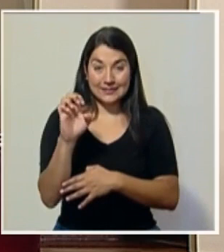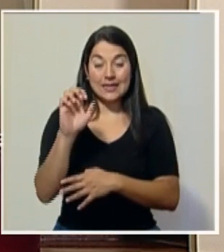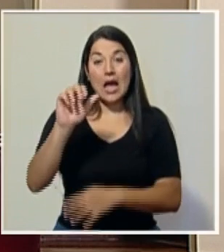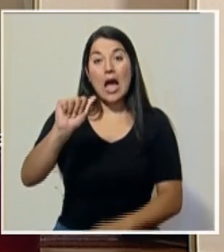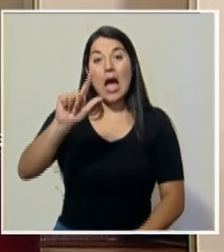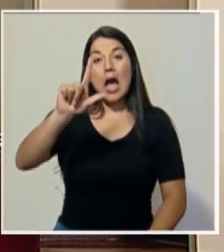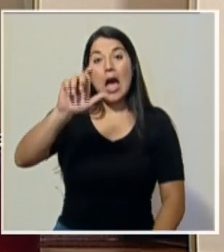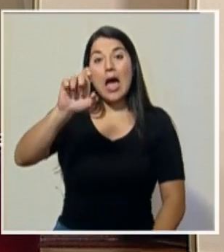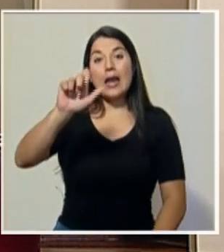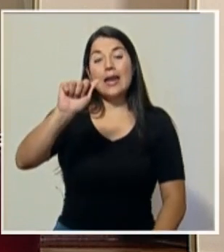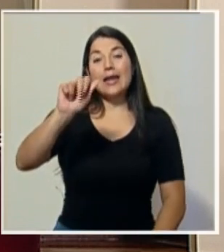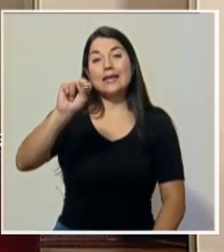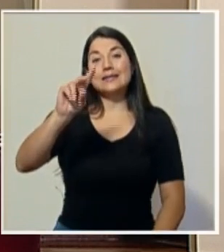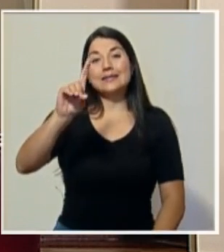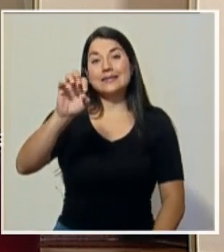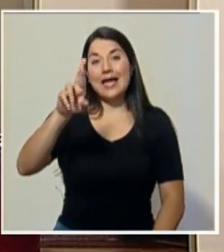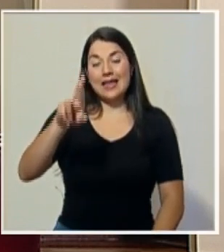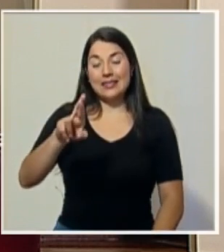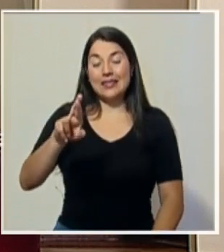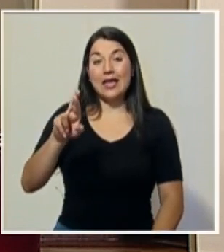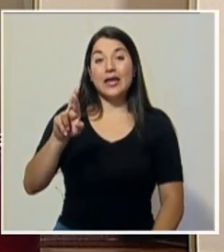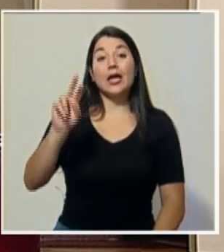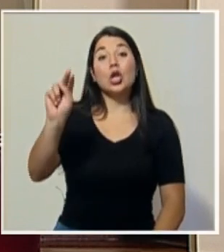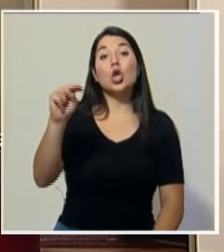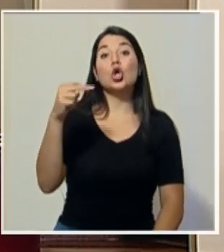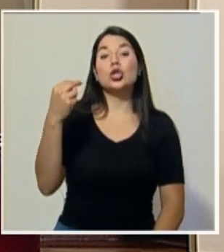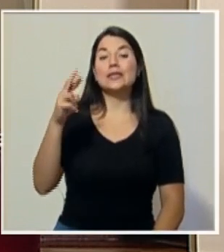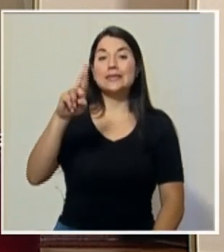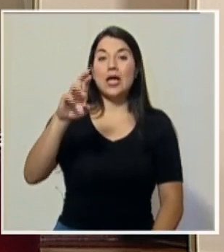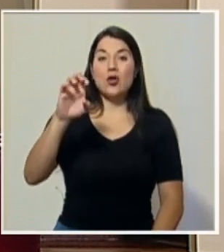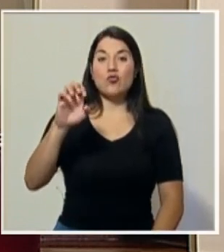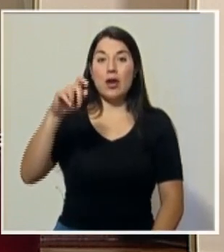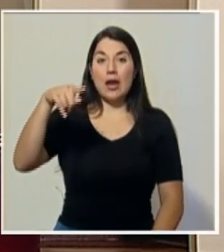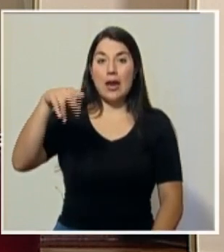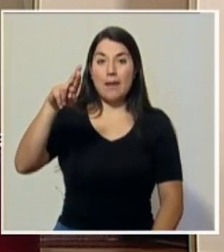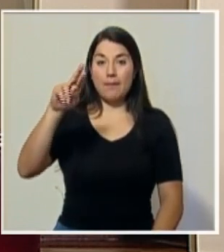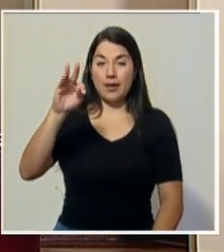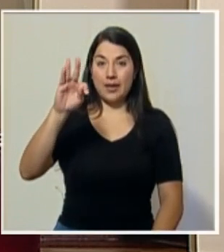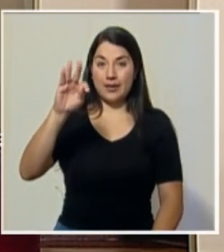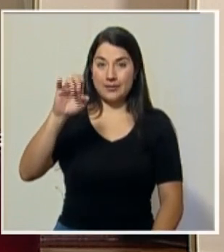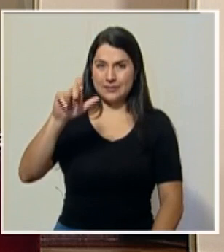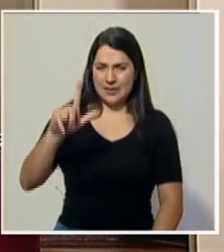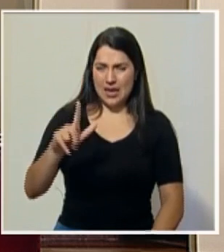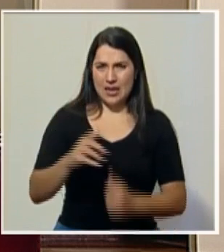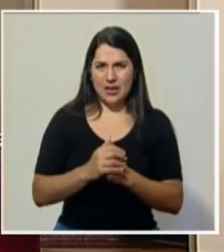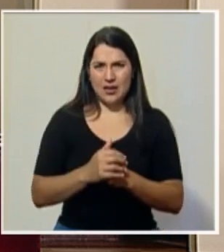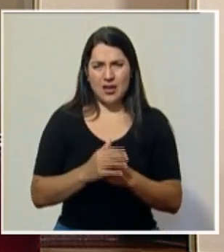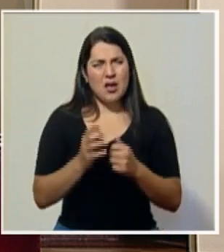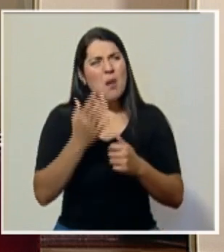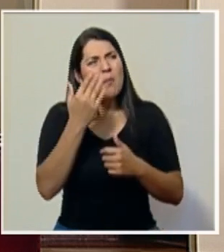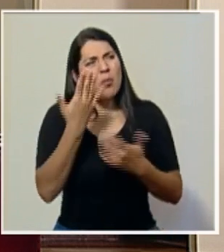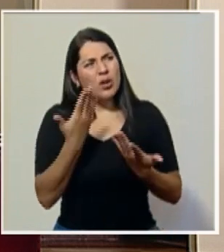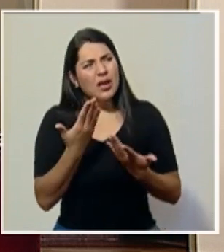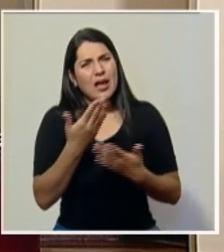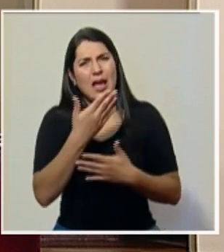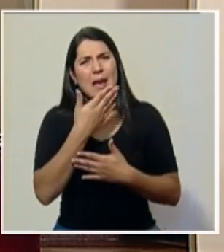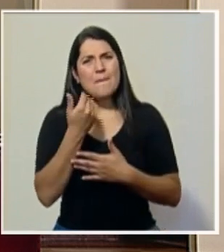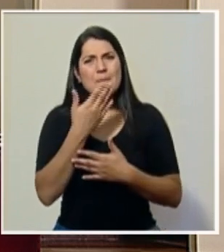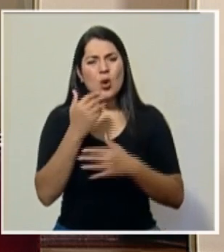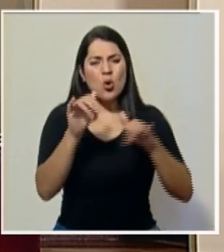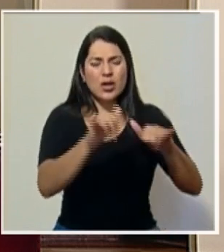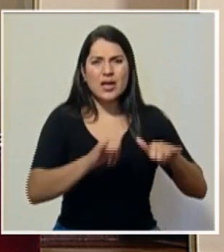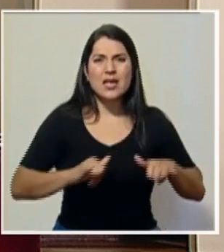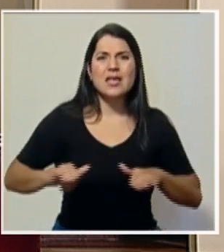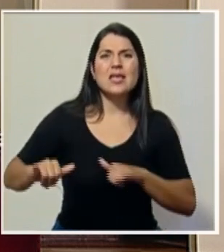don Alexander, por parte de Noticias Repretel. ¿Por qué no unificar también la restricción por placas